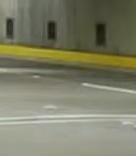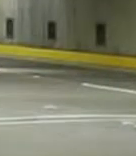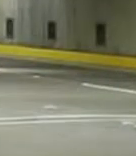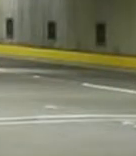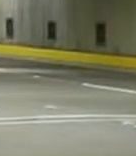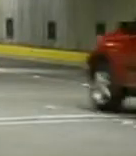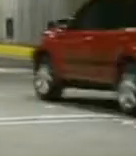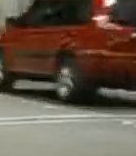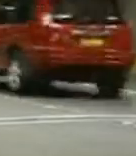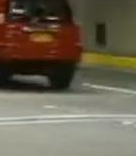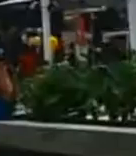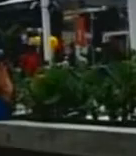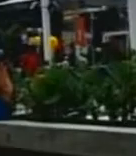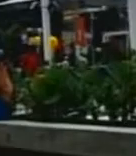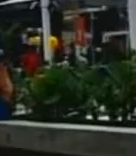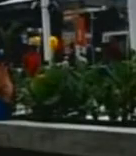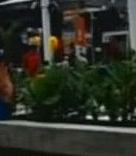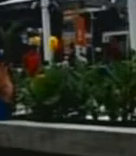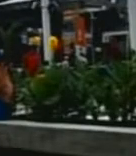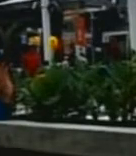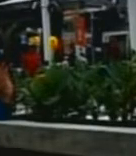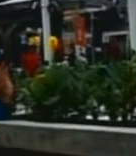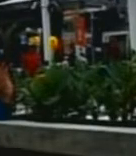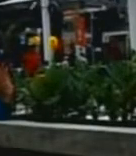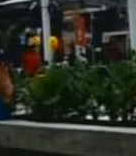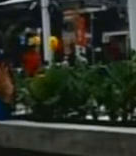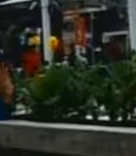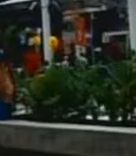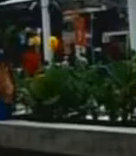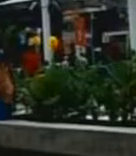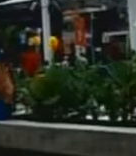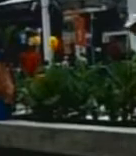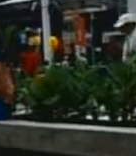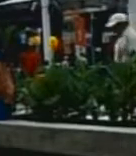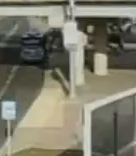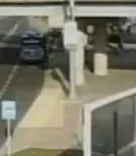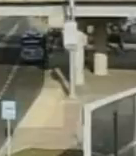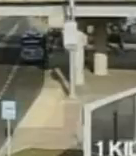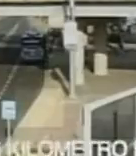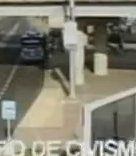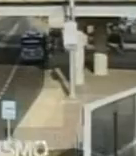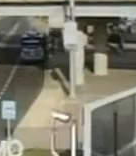980 metros de progreso, 8.000 metros cuadrados de cultura,